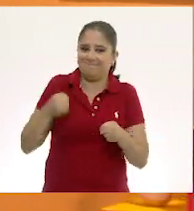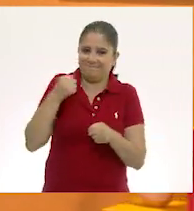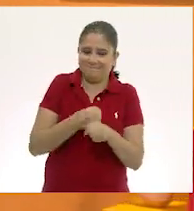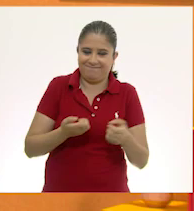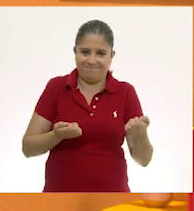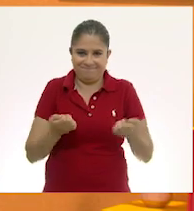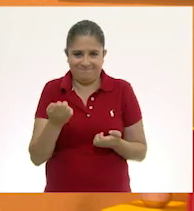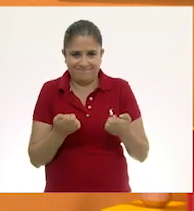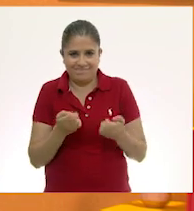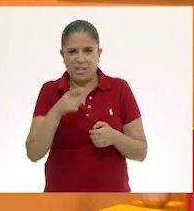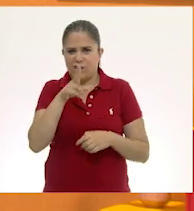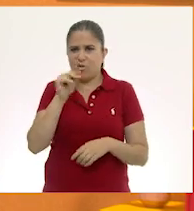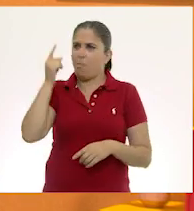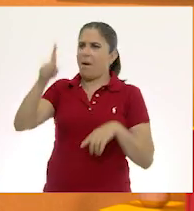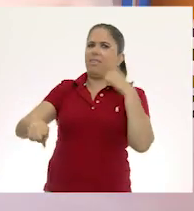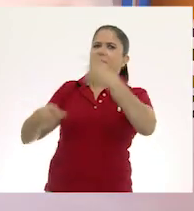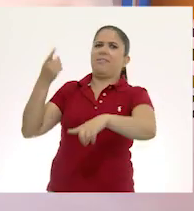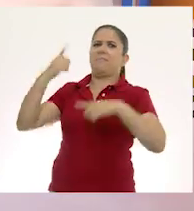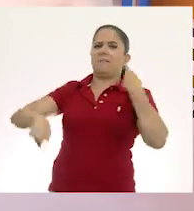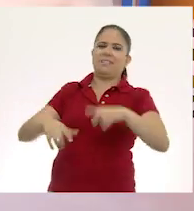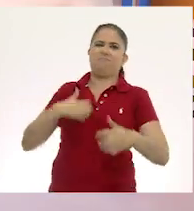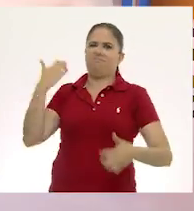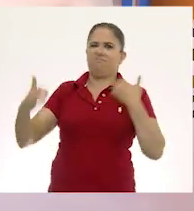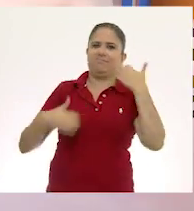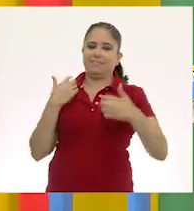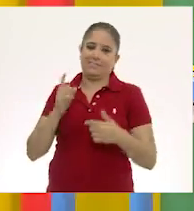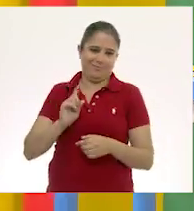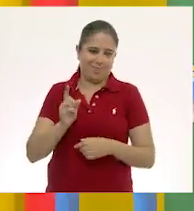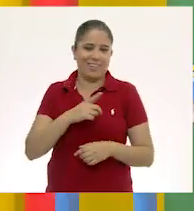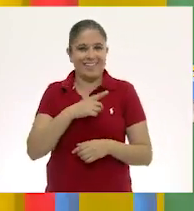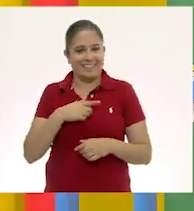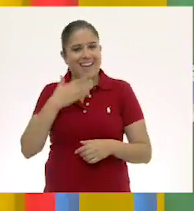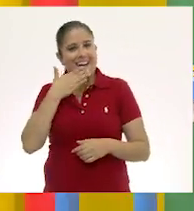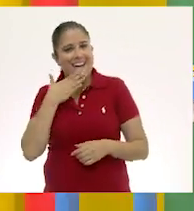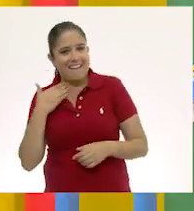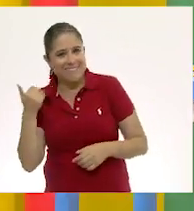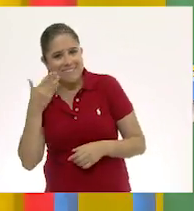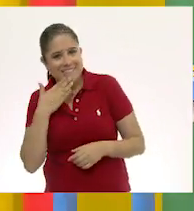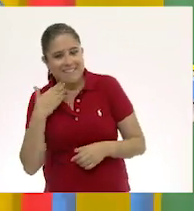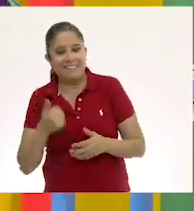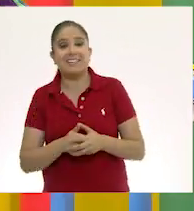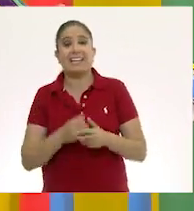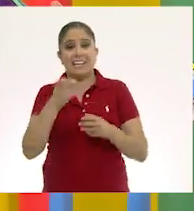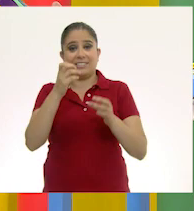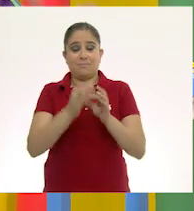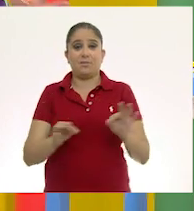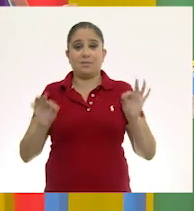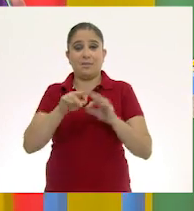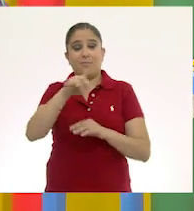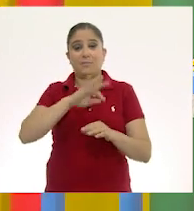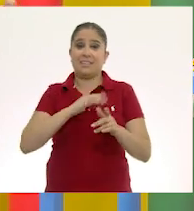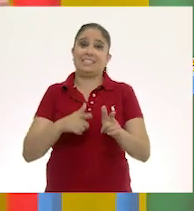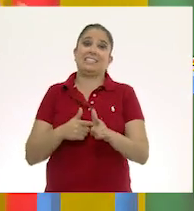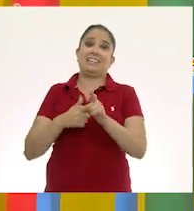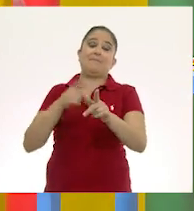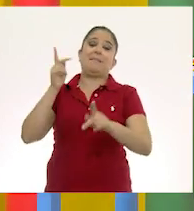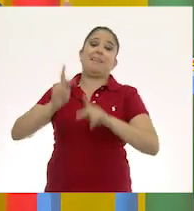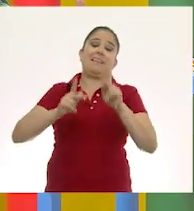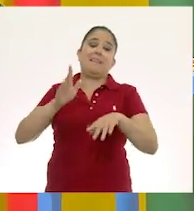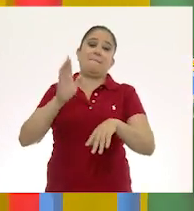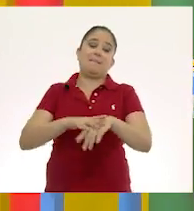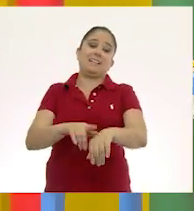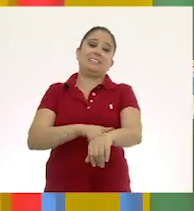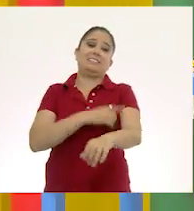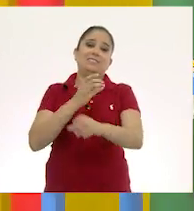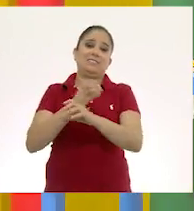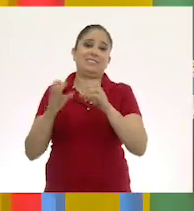sin imponer las ideas. Eso es muy importante. Pero, bueno, podríamos seguir platicando. Si quieren, hacemos más